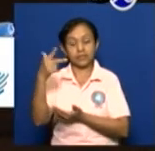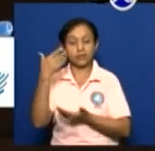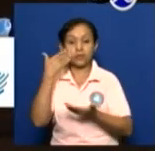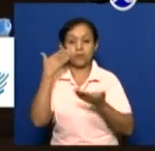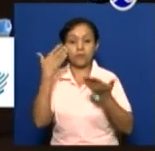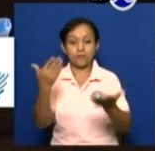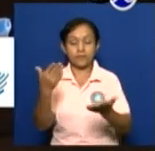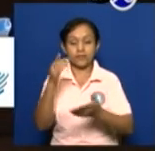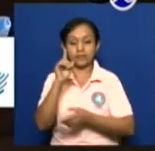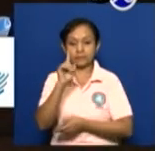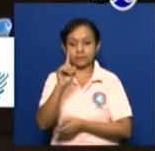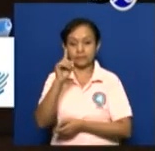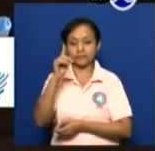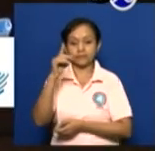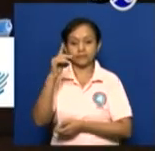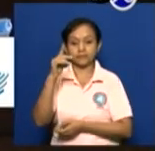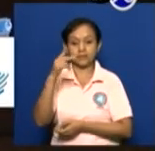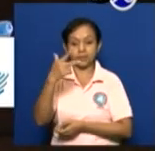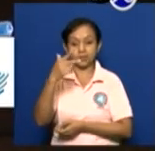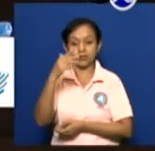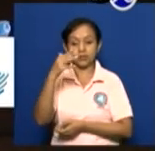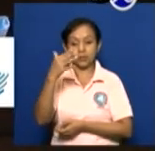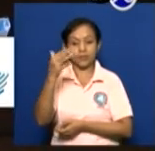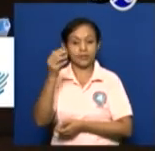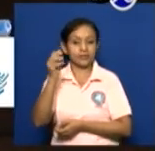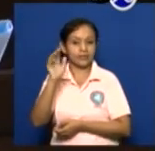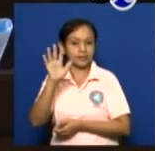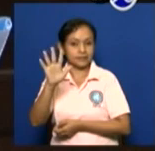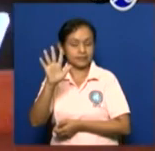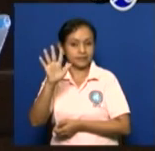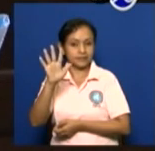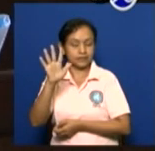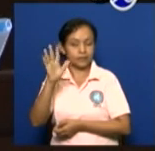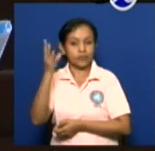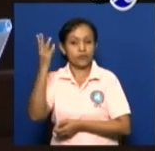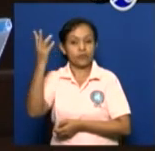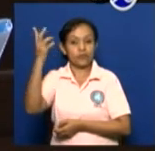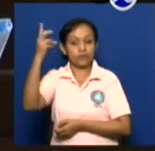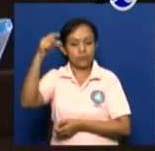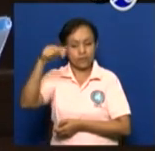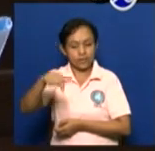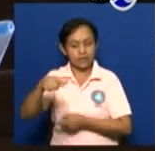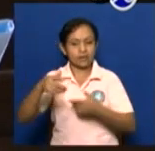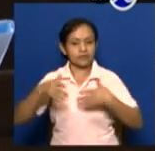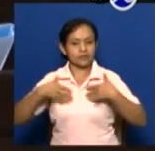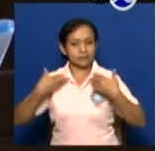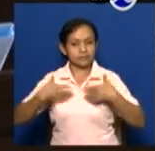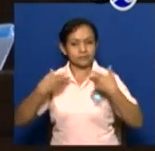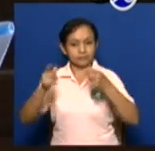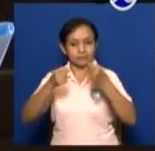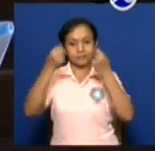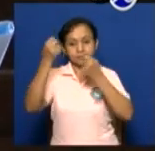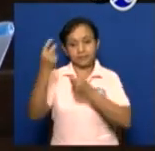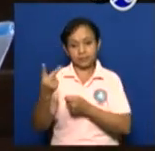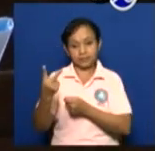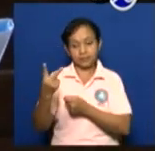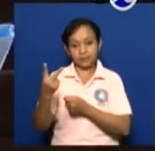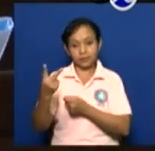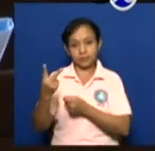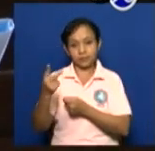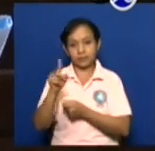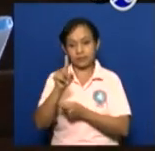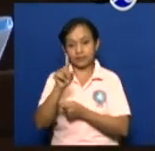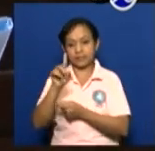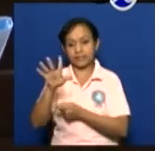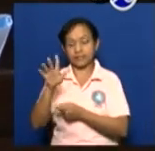de mayo de 1895, fecha que hoy conmemoramos. El segundo, el